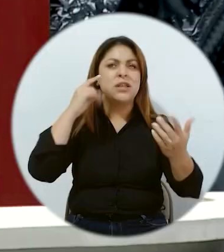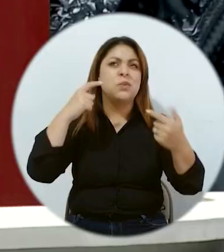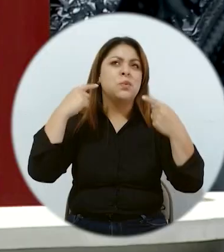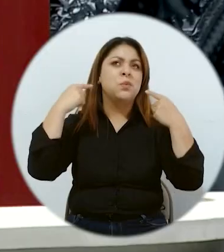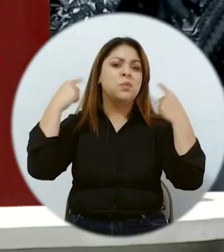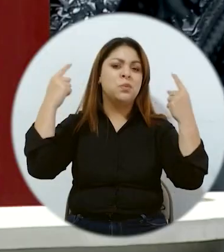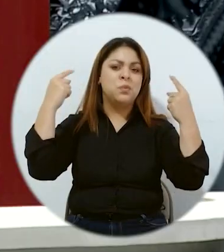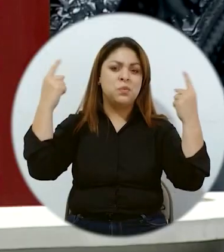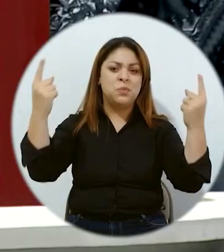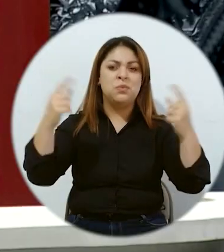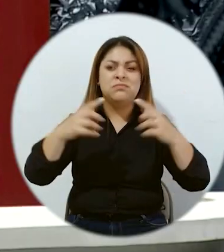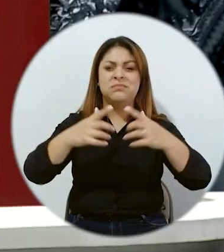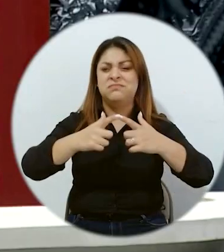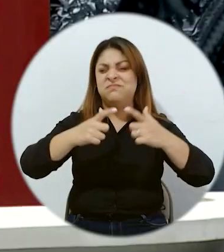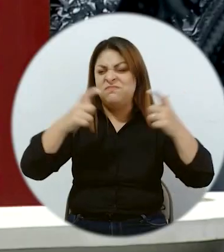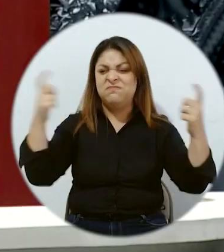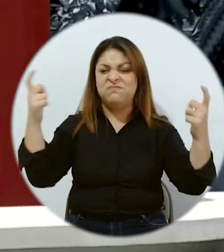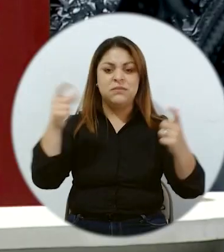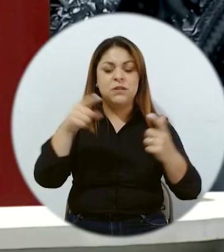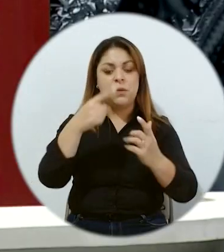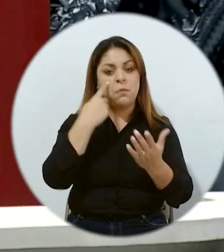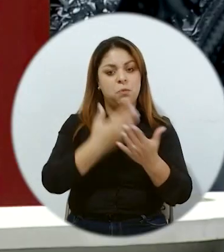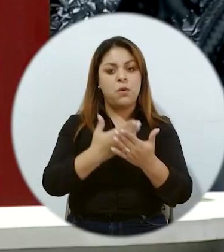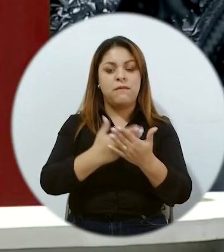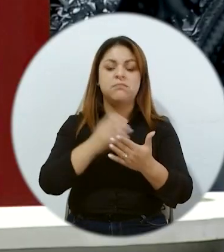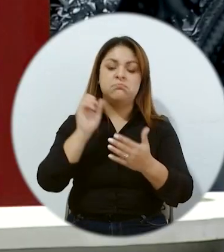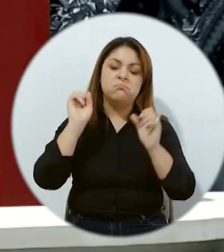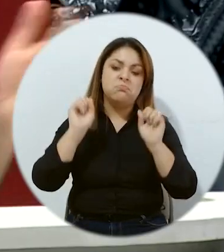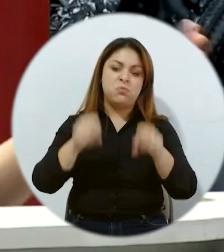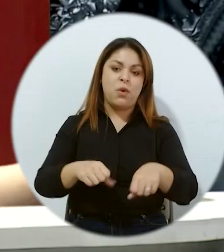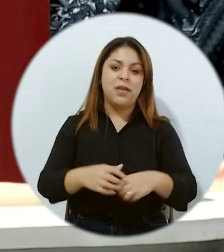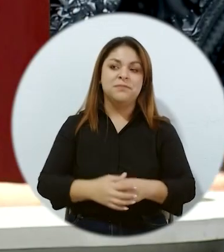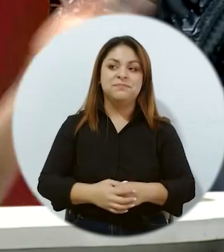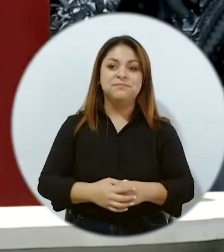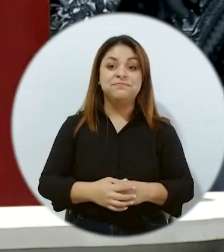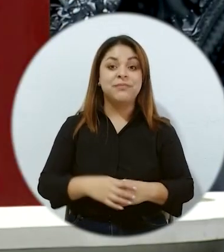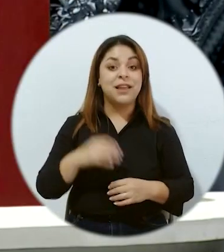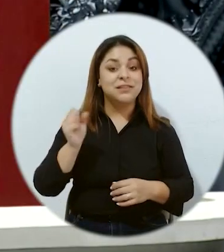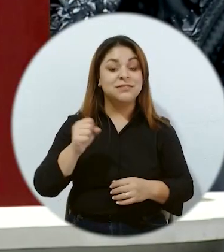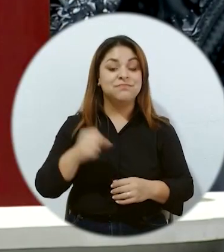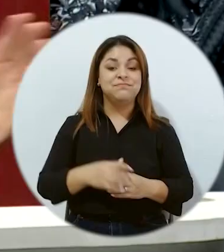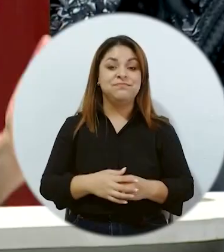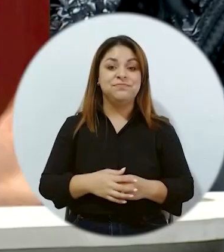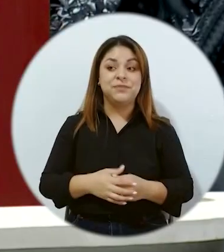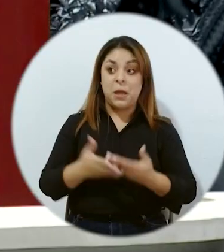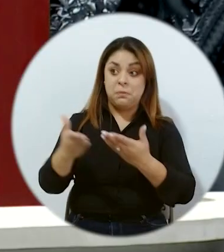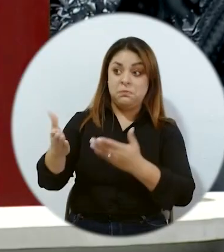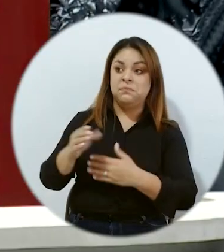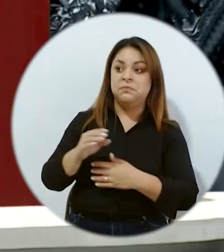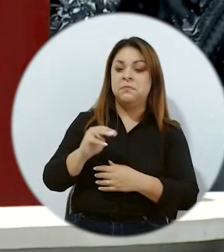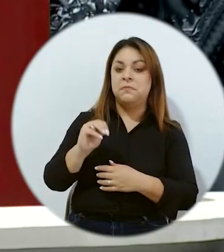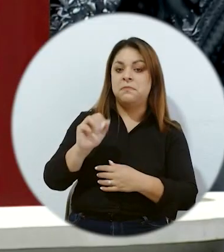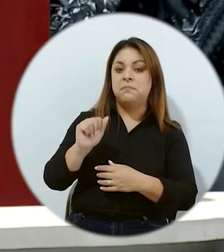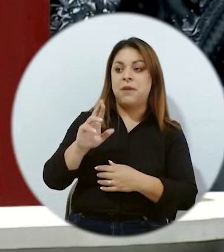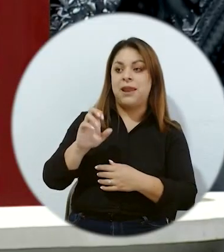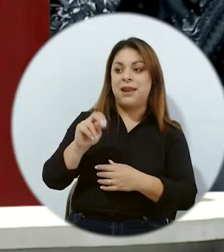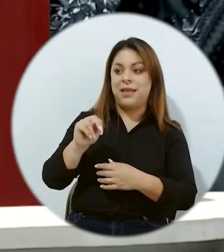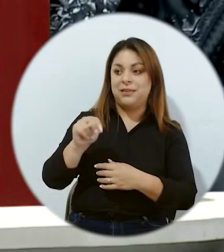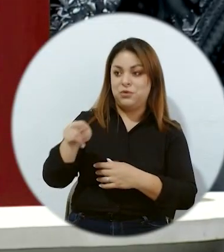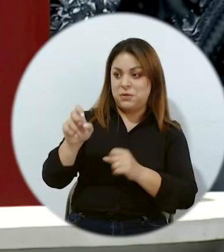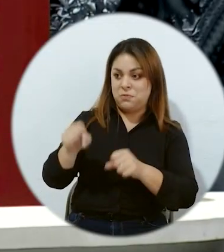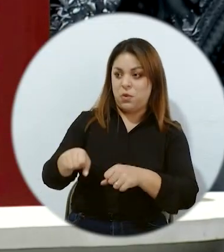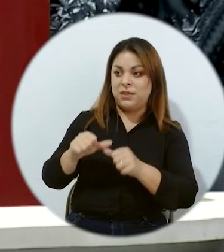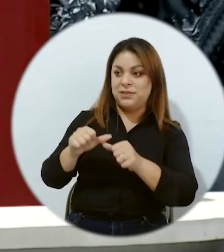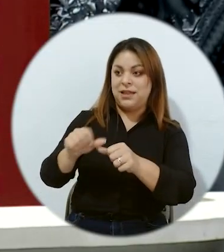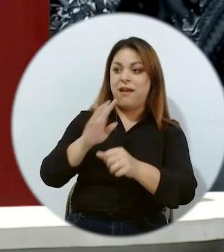nos lo está comprobando que es posible. Y entonces, sí. Ahora sí, quizá Marliet nos pueda complementar esto de